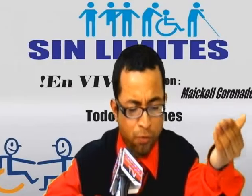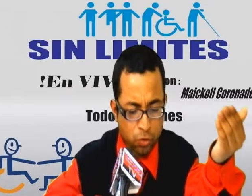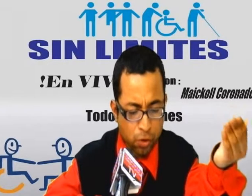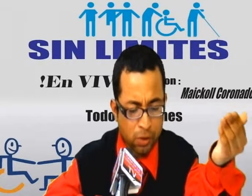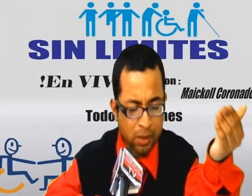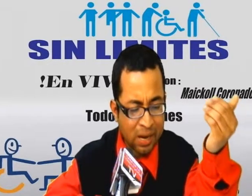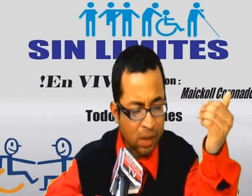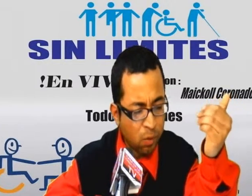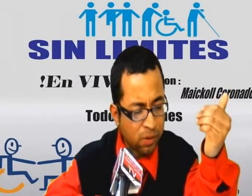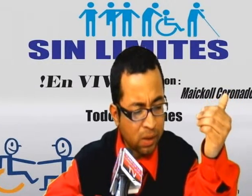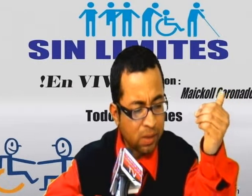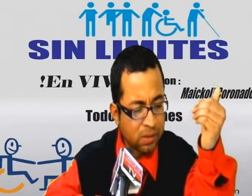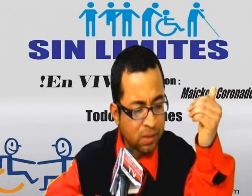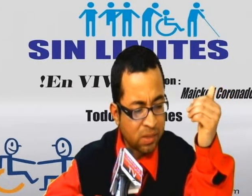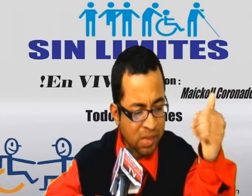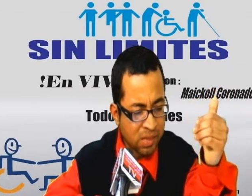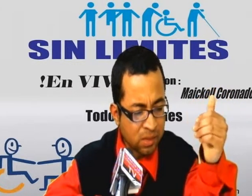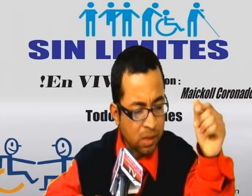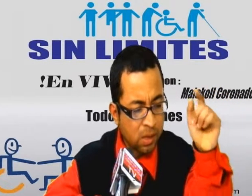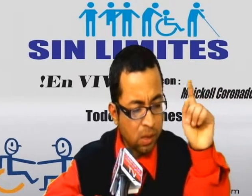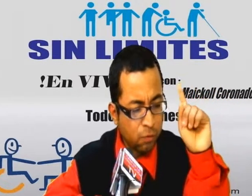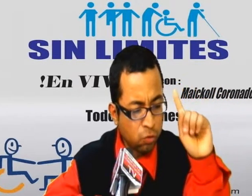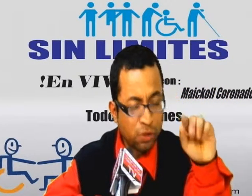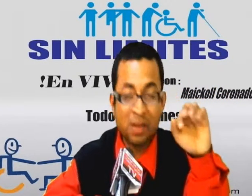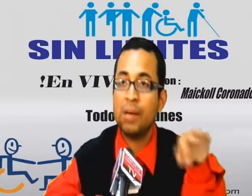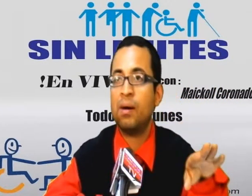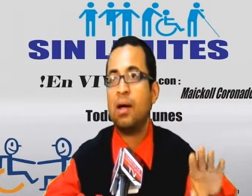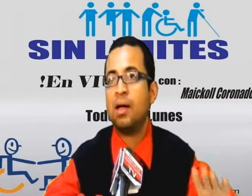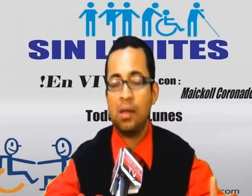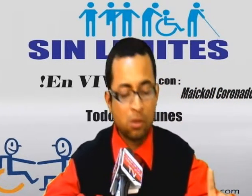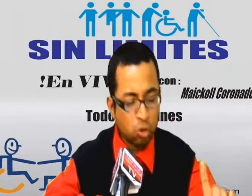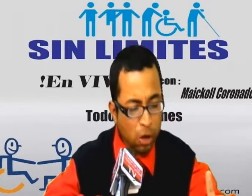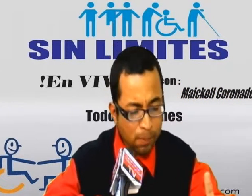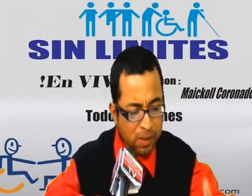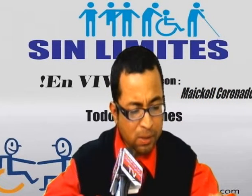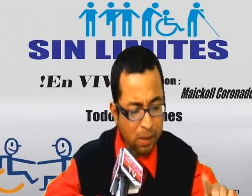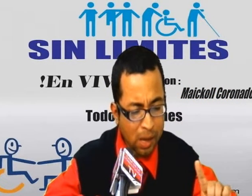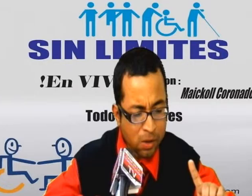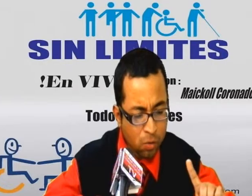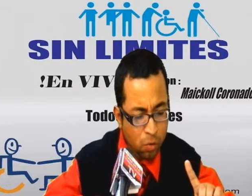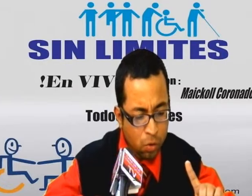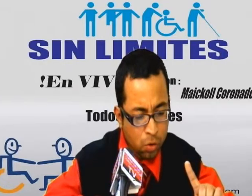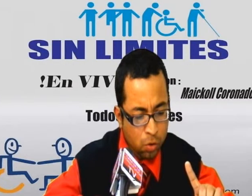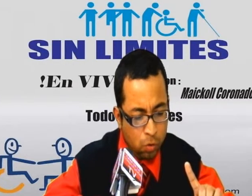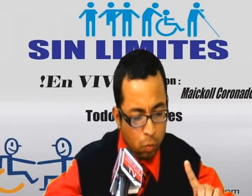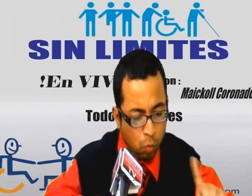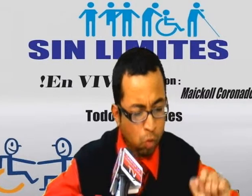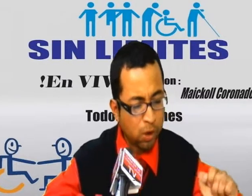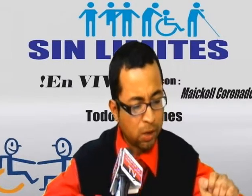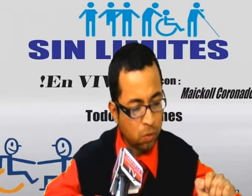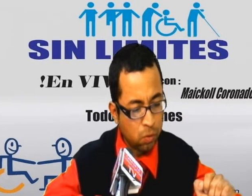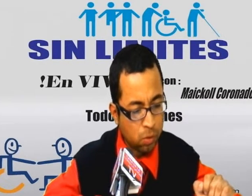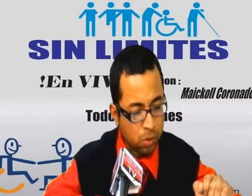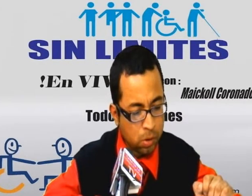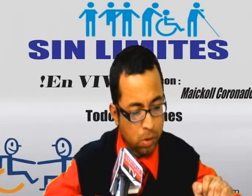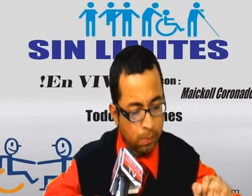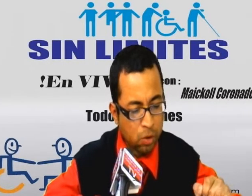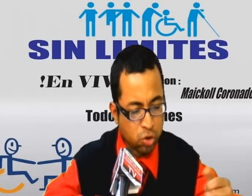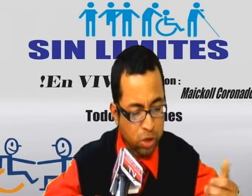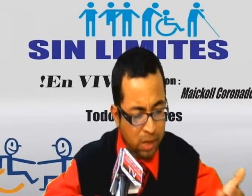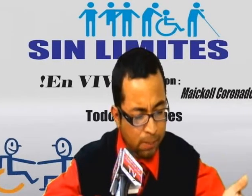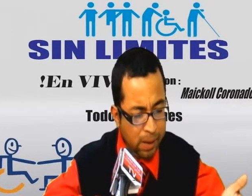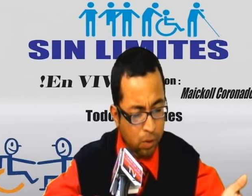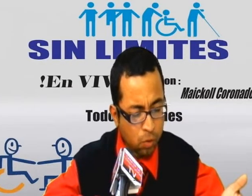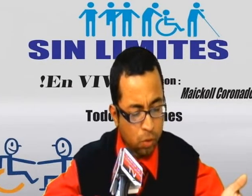con profesores en lengua de señas y funciona en Lima. Solamente hay un colegio,